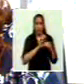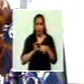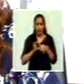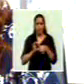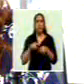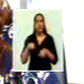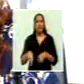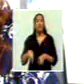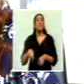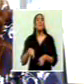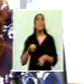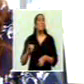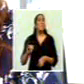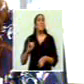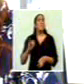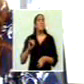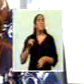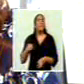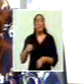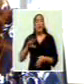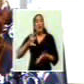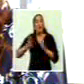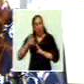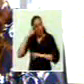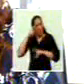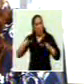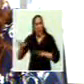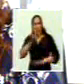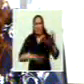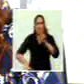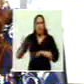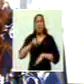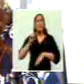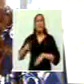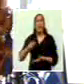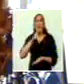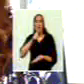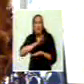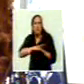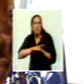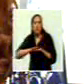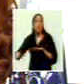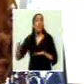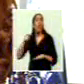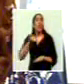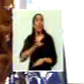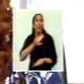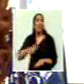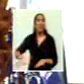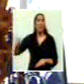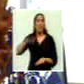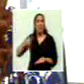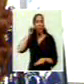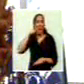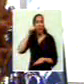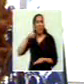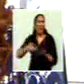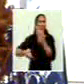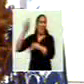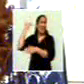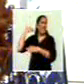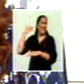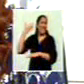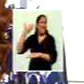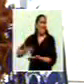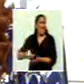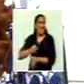obra de saneamiento que se ha hecho en toda la historia de la ciudad de Mar del Plata, desde que Mar del Plata